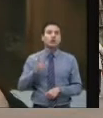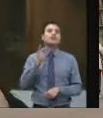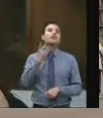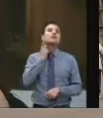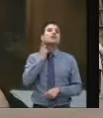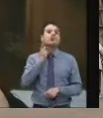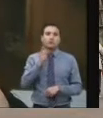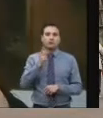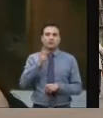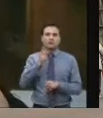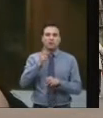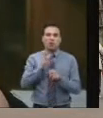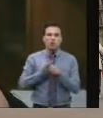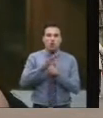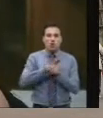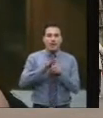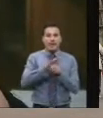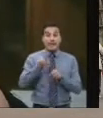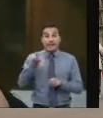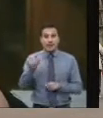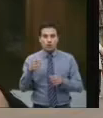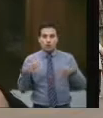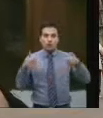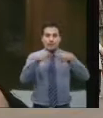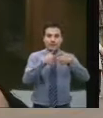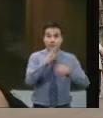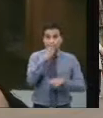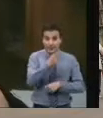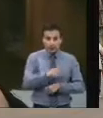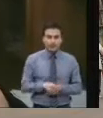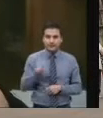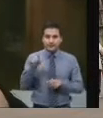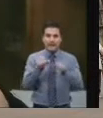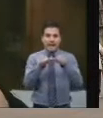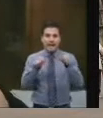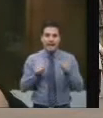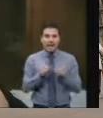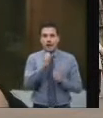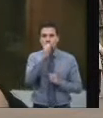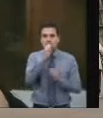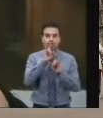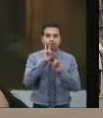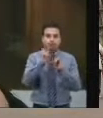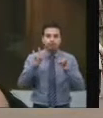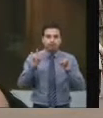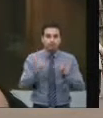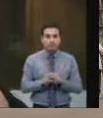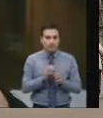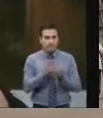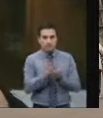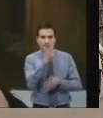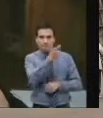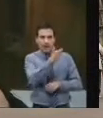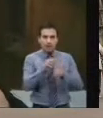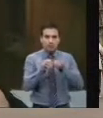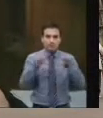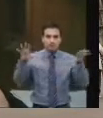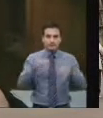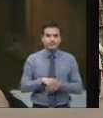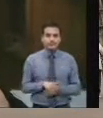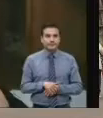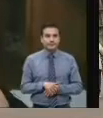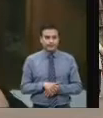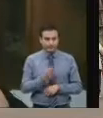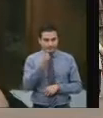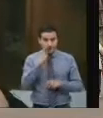por el Partido Verde, quien le informó que el área de publicidad del partido se encontraba pagando para realizar menciones, por lo que lo contactaría con